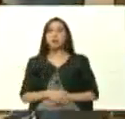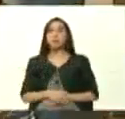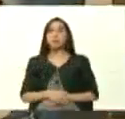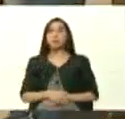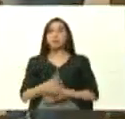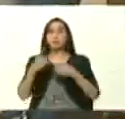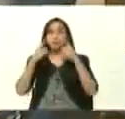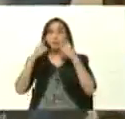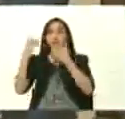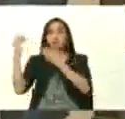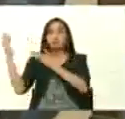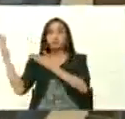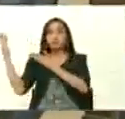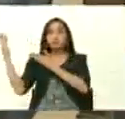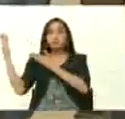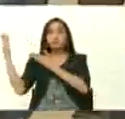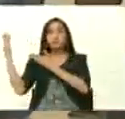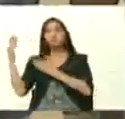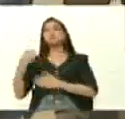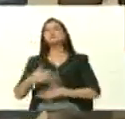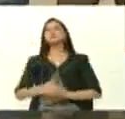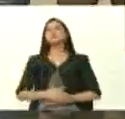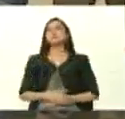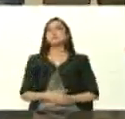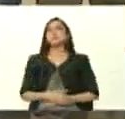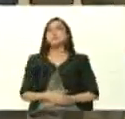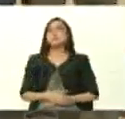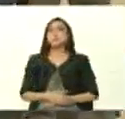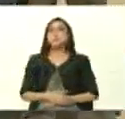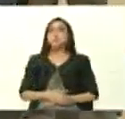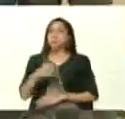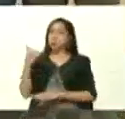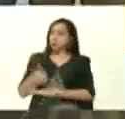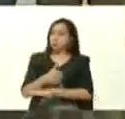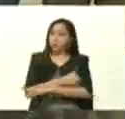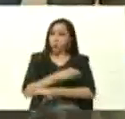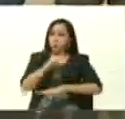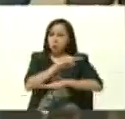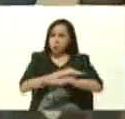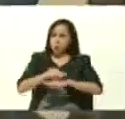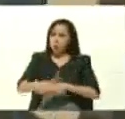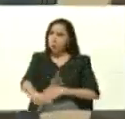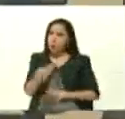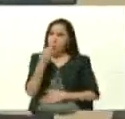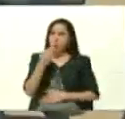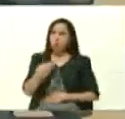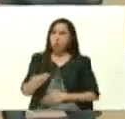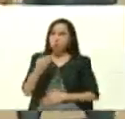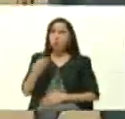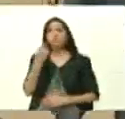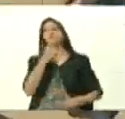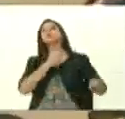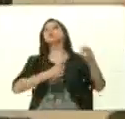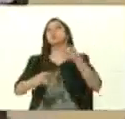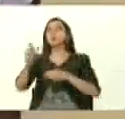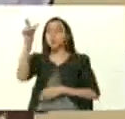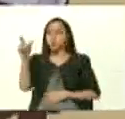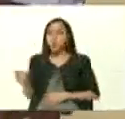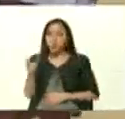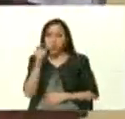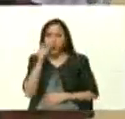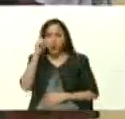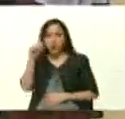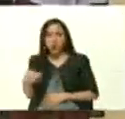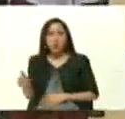Rodríguez, vicepresidenta, pues, a nuestros ministros de Alimentación, el ministro de Comercio y al ministro